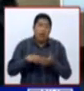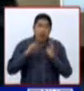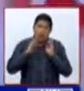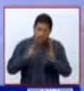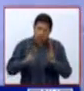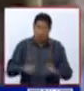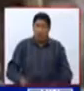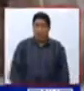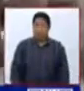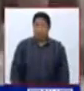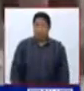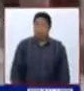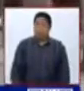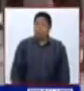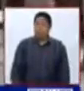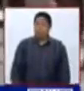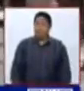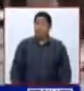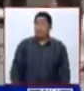respuestas.